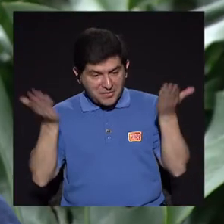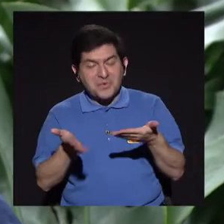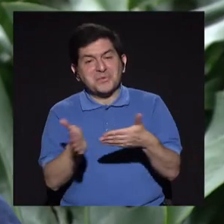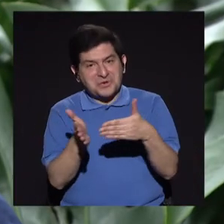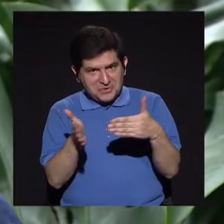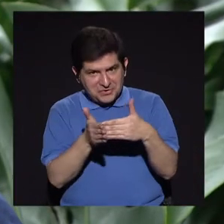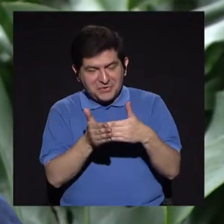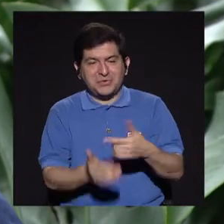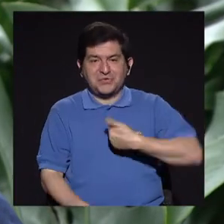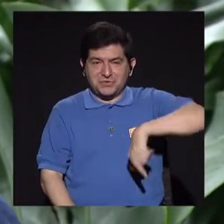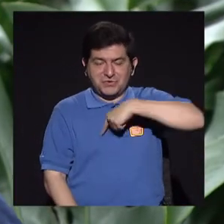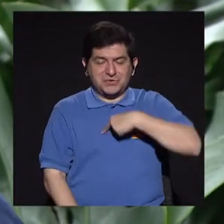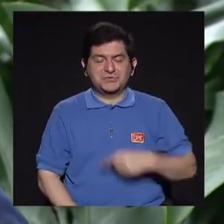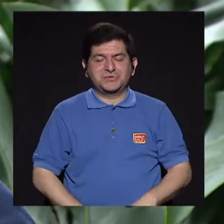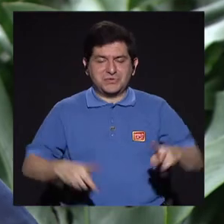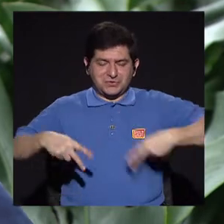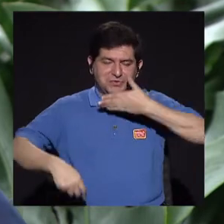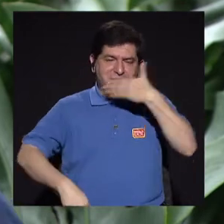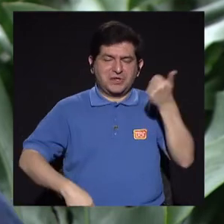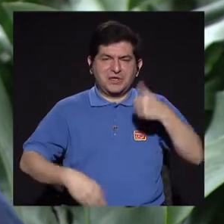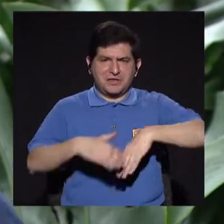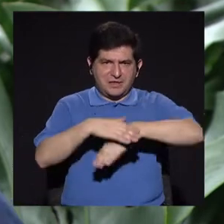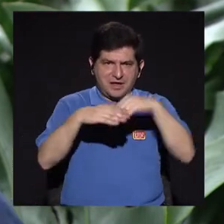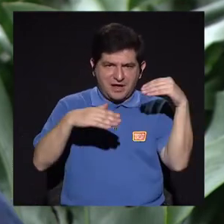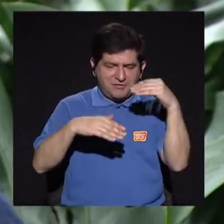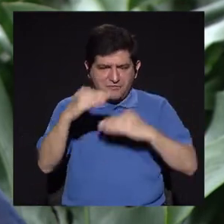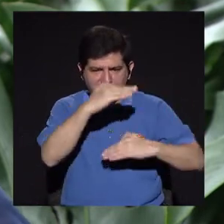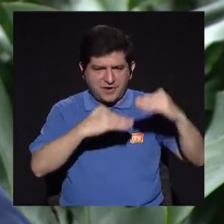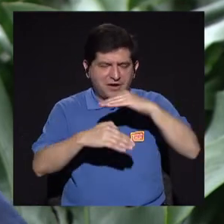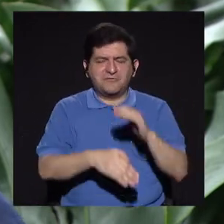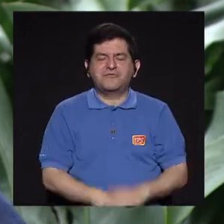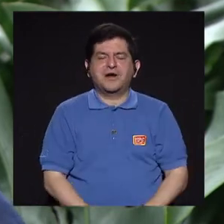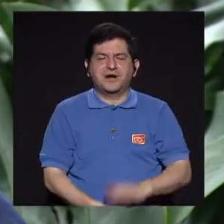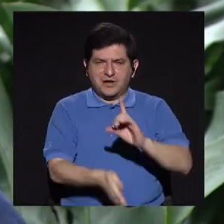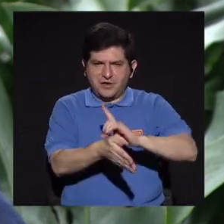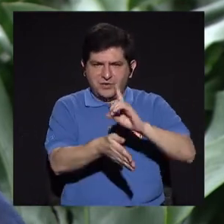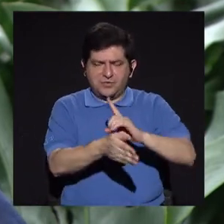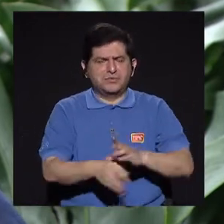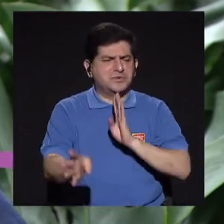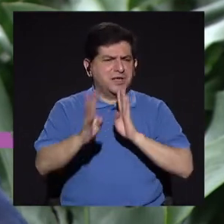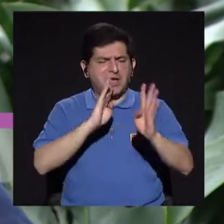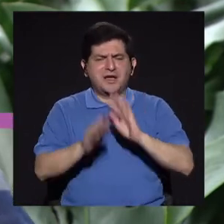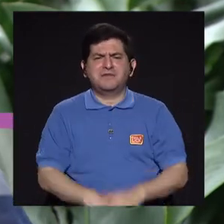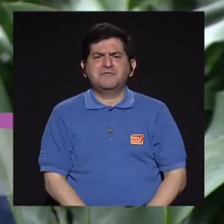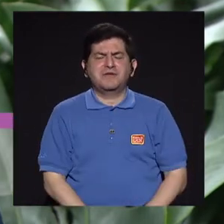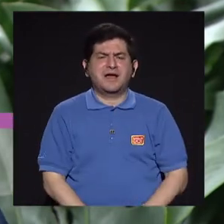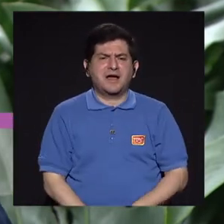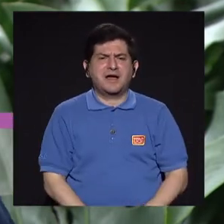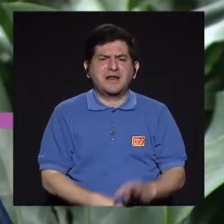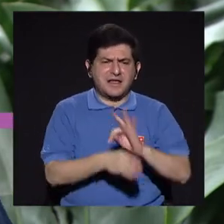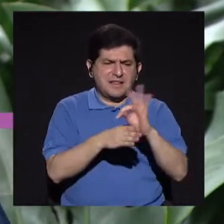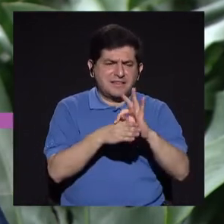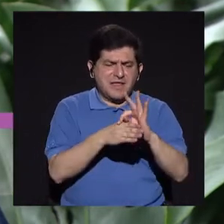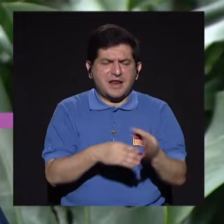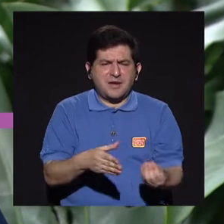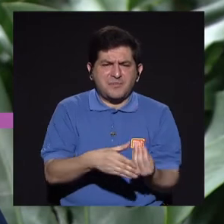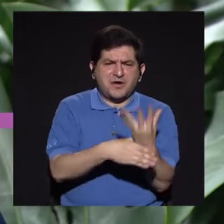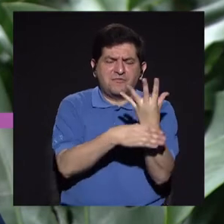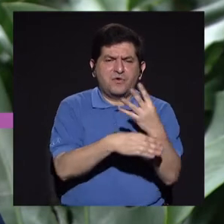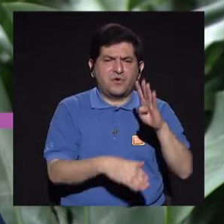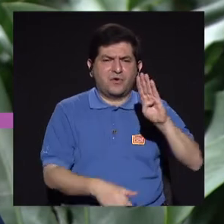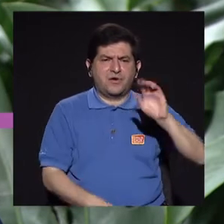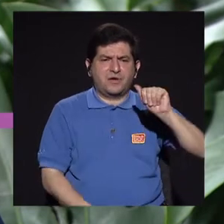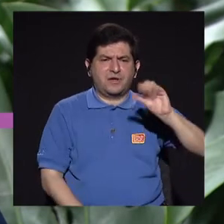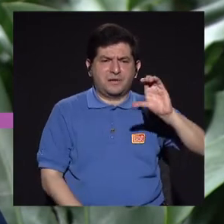Bienvenidos nuevamente, somos Vivir Mejor, nos encontramos en las afueras de la Facultad de Medicina y estamos conversando acerca de la terapia floral de Bach para